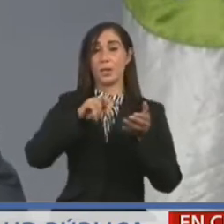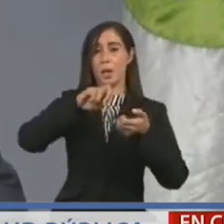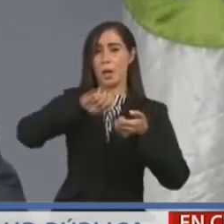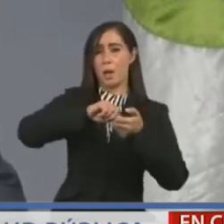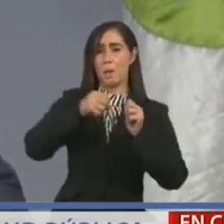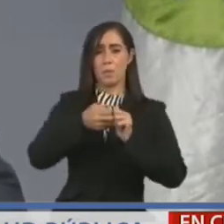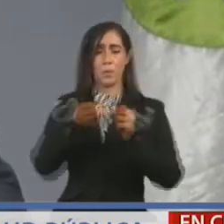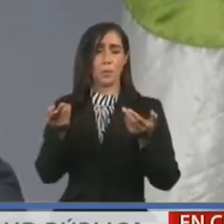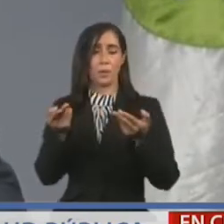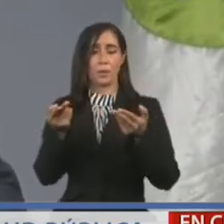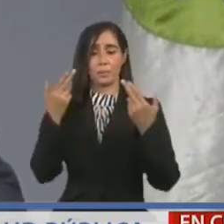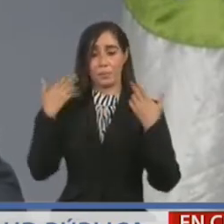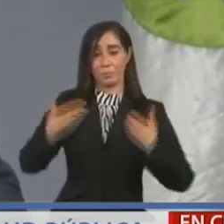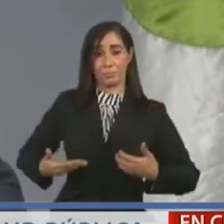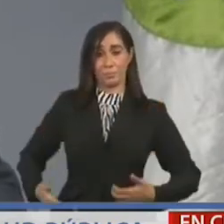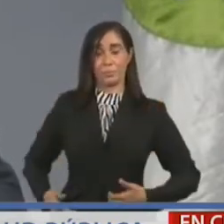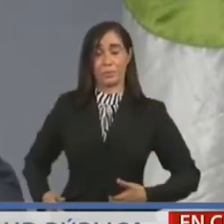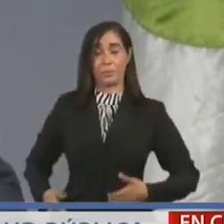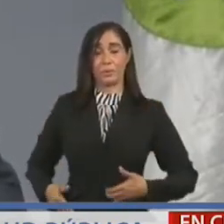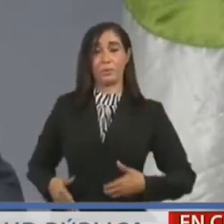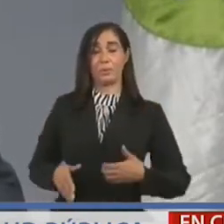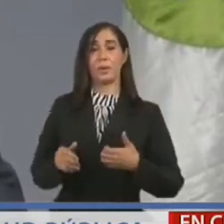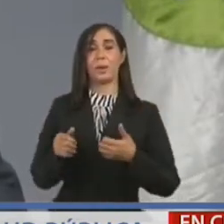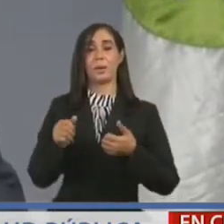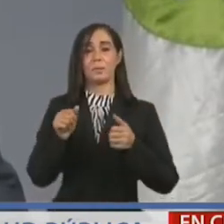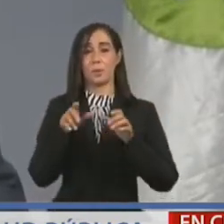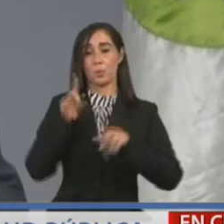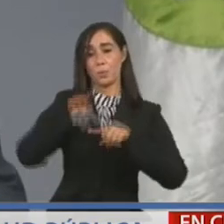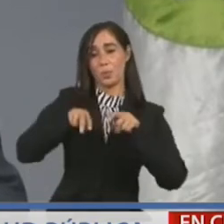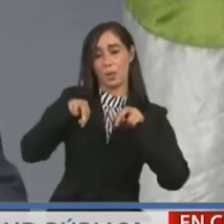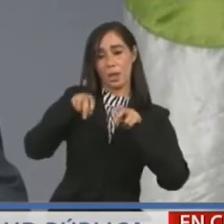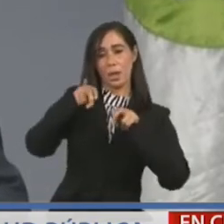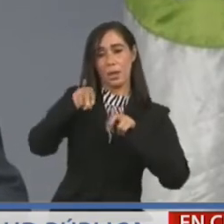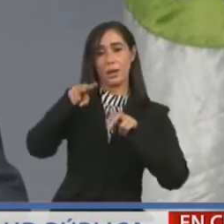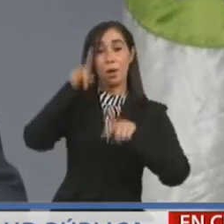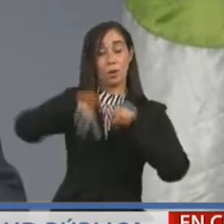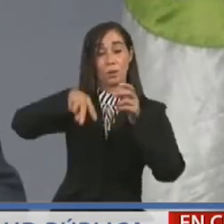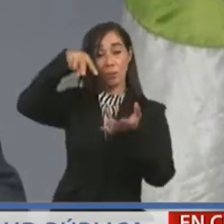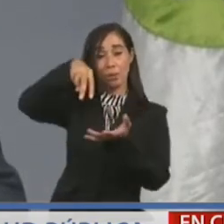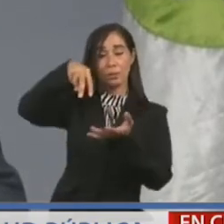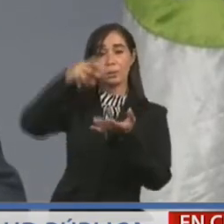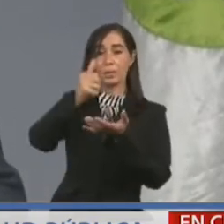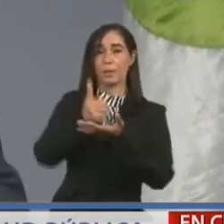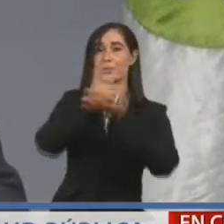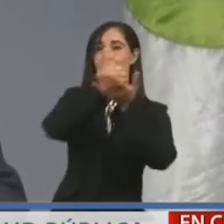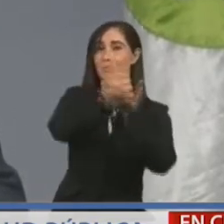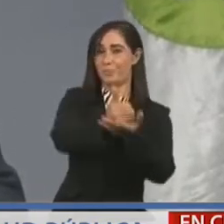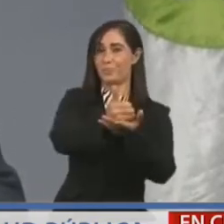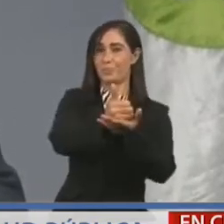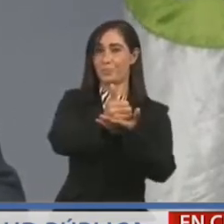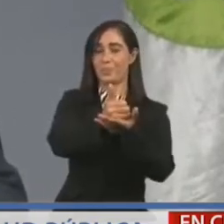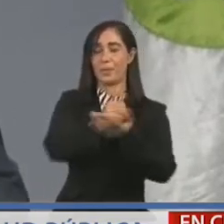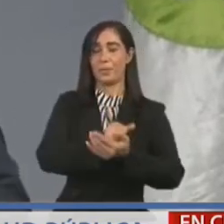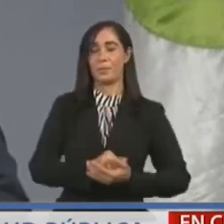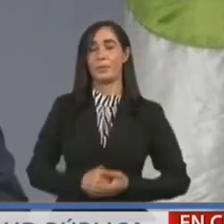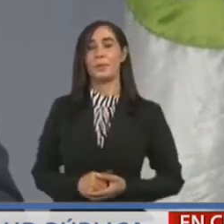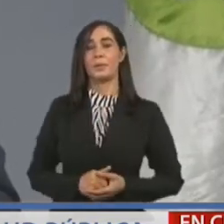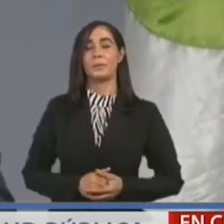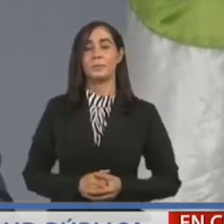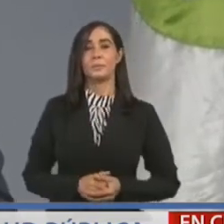inconveniente o dificultad física, motora o mental. Igualmente